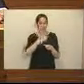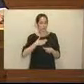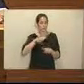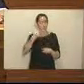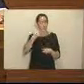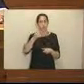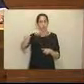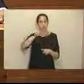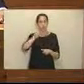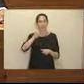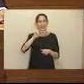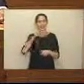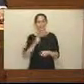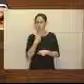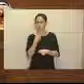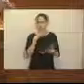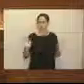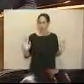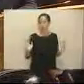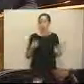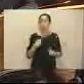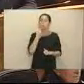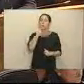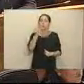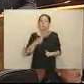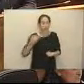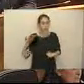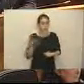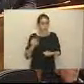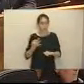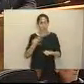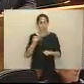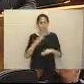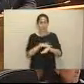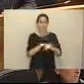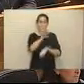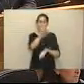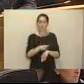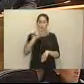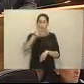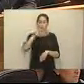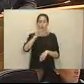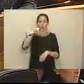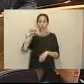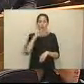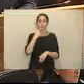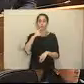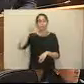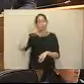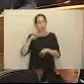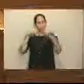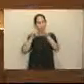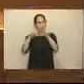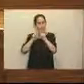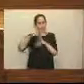Yo no quiero decir nada. Simplemente quiero decir que ante la manifestación del ministro Luis de Guindos de que había otras entidades que también